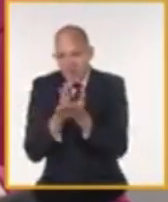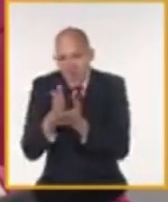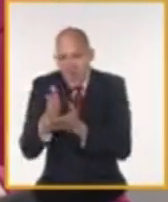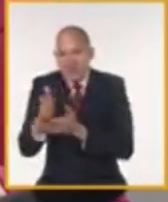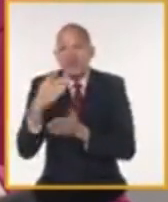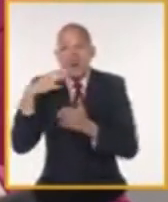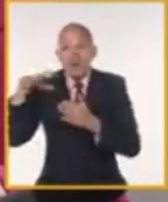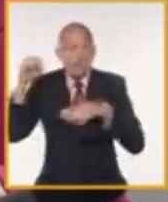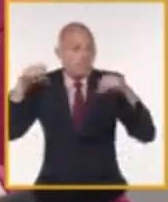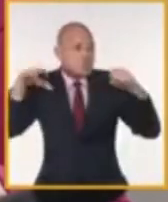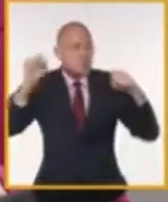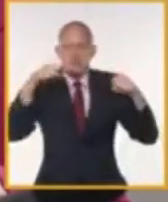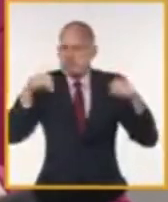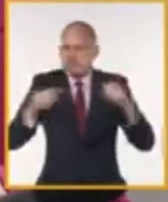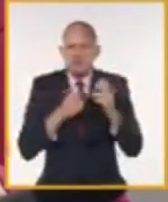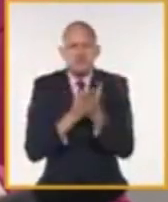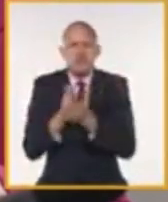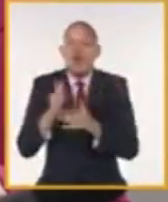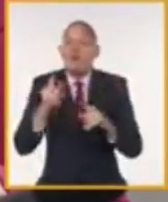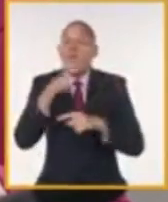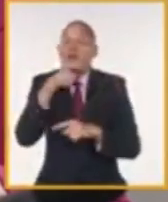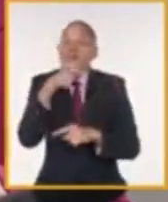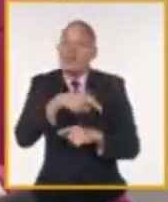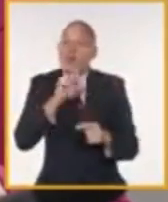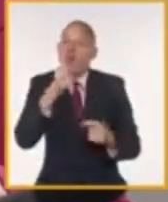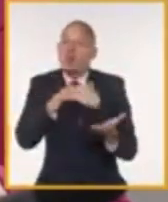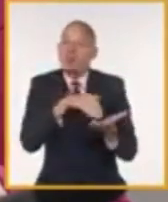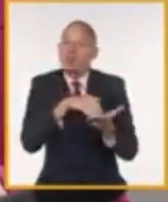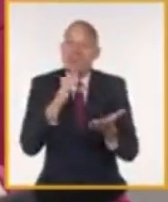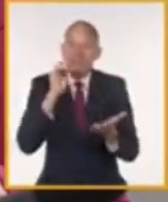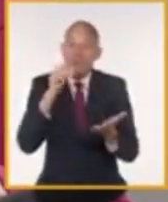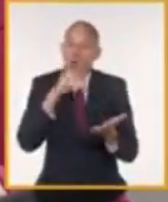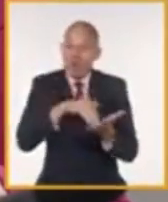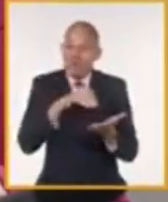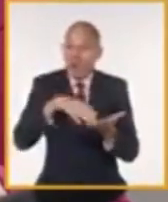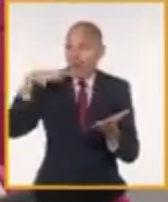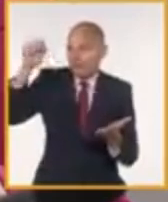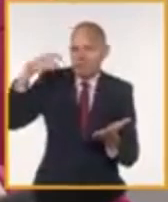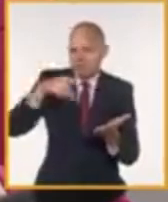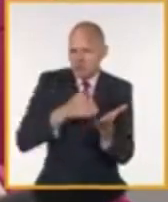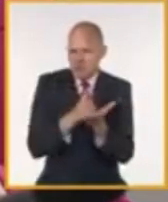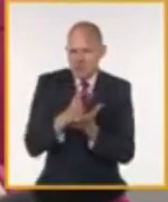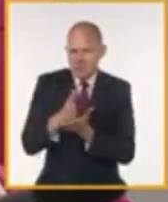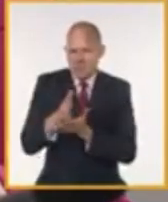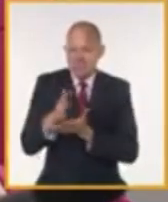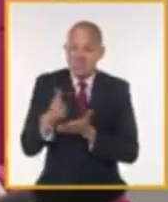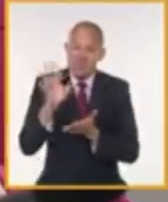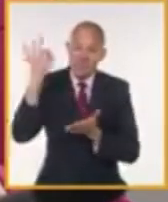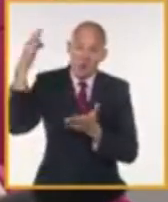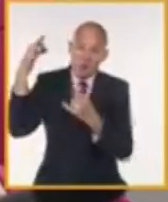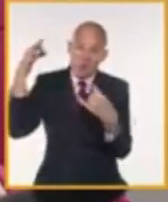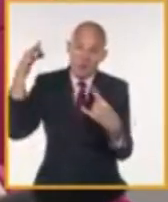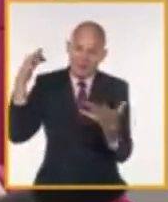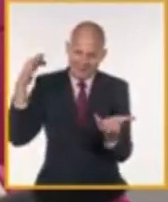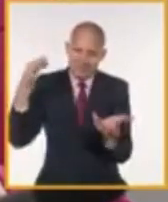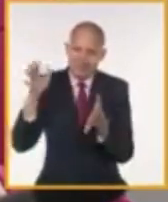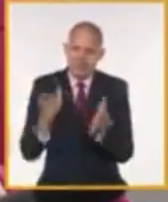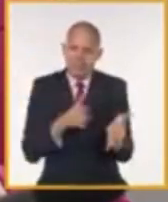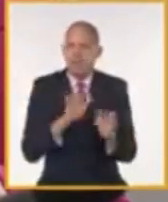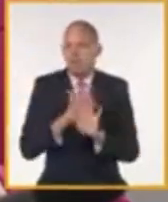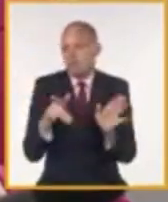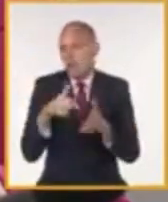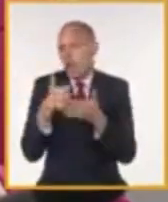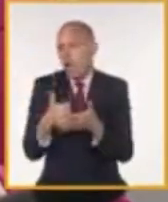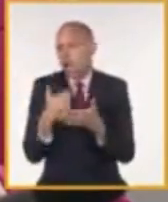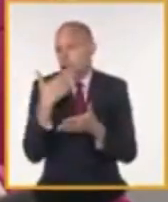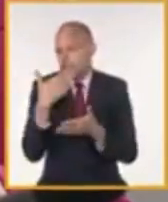hemos concluido sistemas fotovoltaicos de paneles solares en el abasto de la alimentación para la iluminación